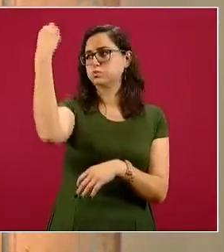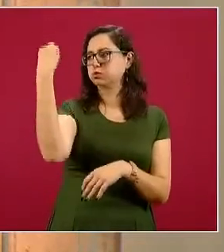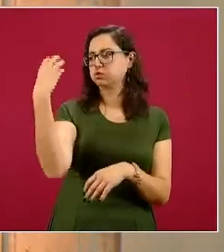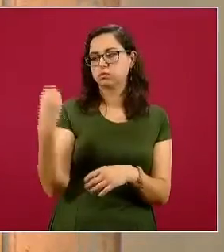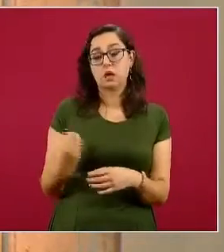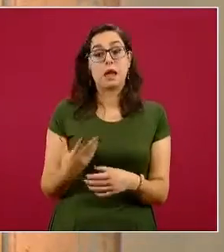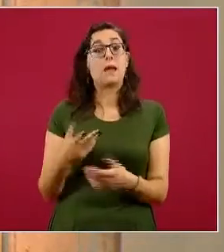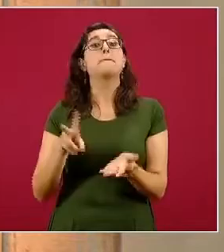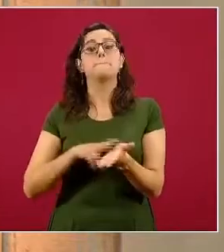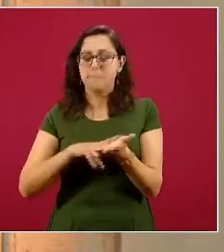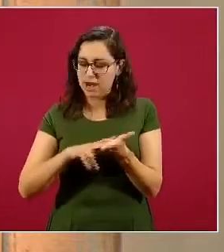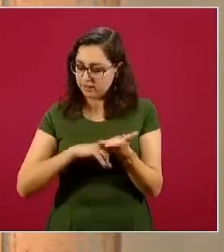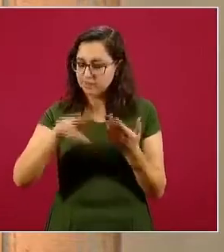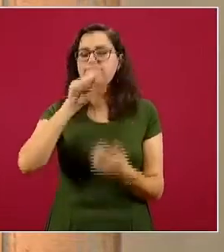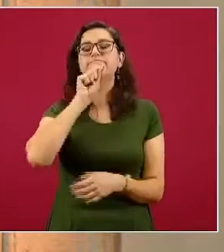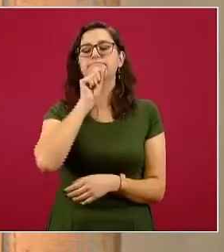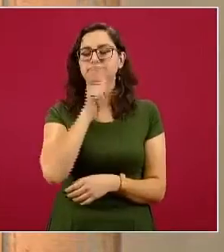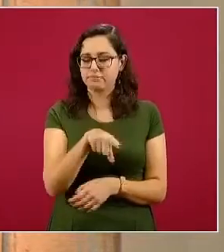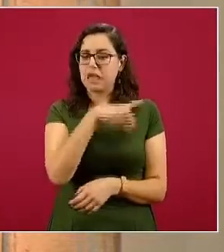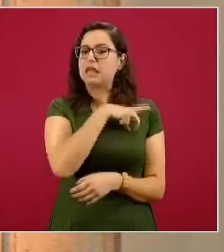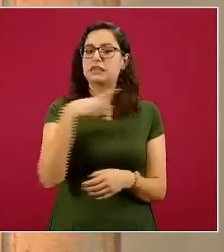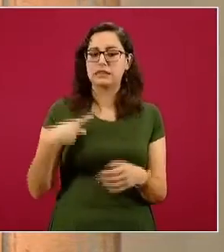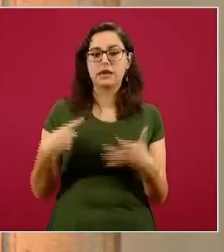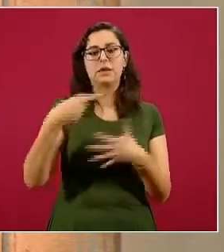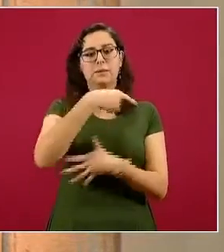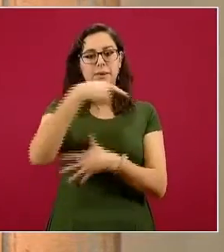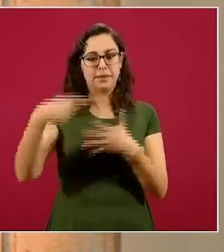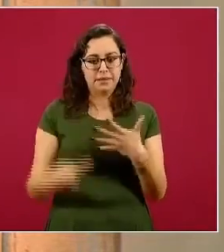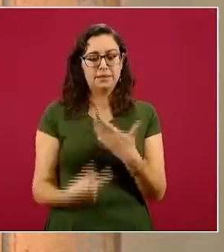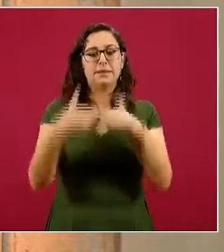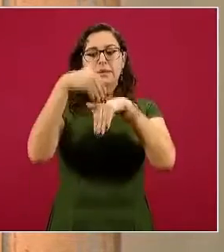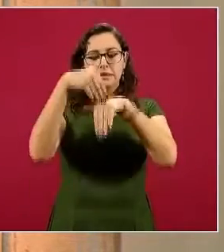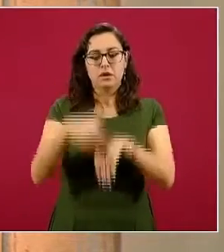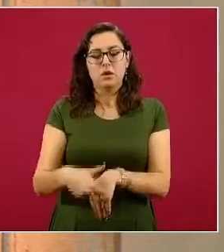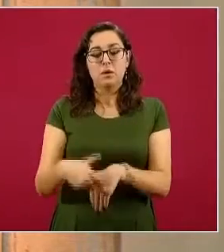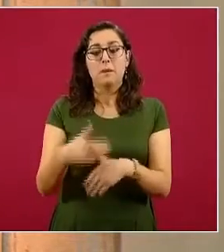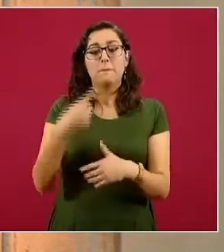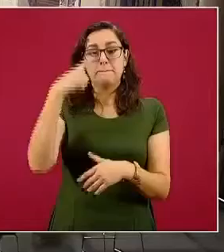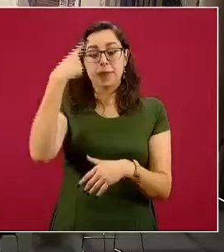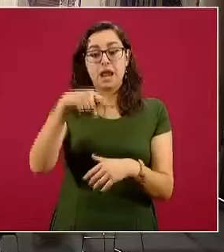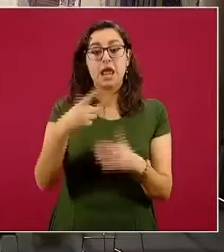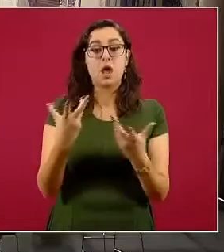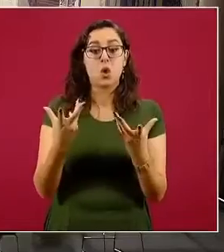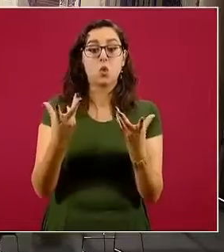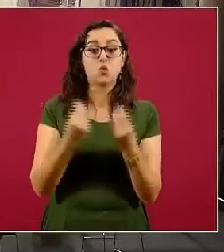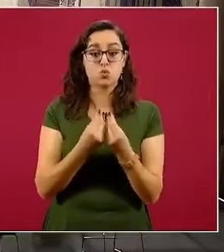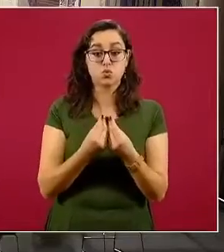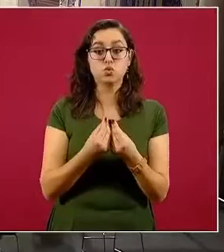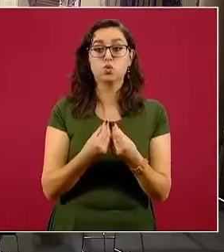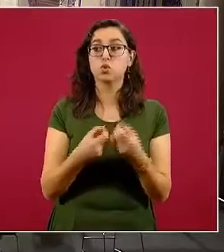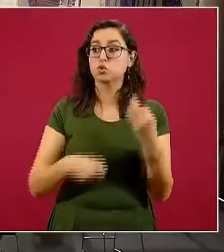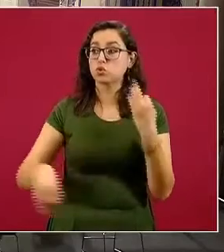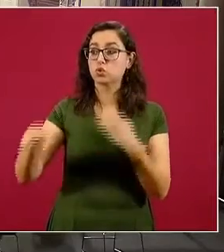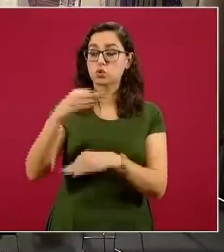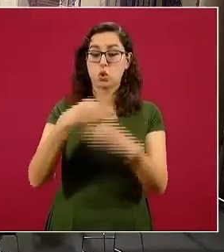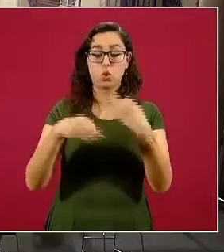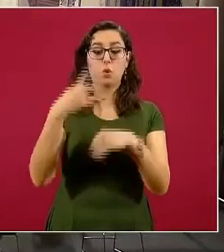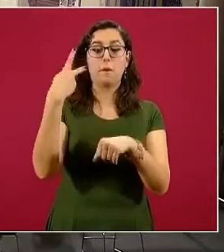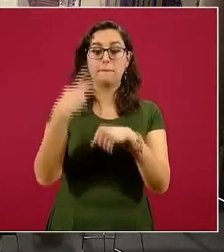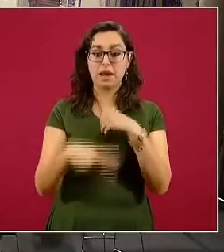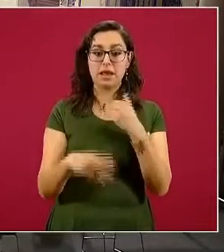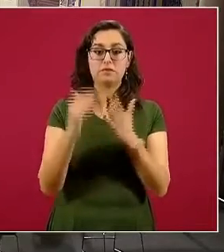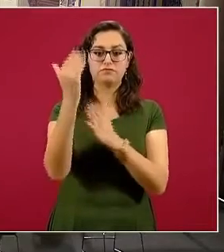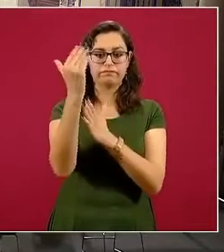en el color verde, es lo que va a seguir contribuyendo de manera colectiva a que estos riesgos continúen